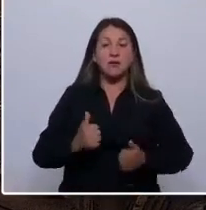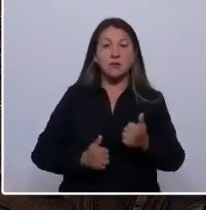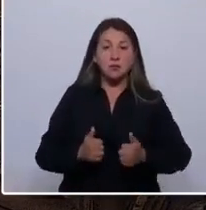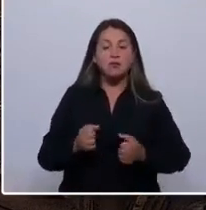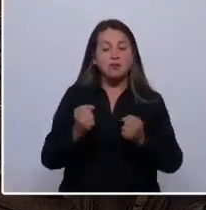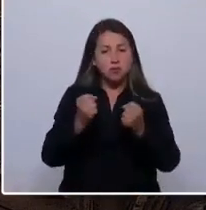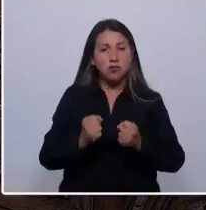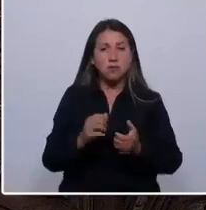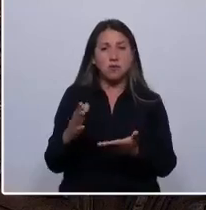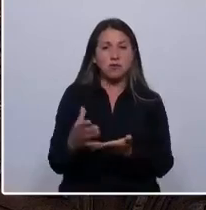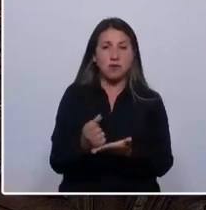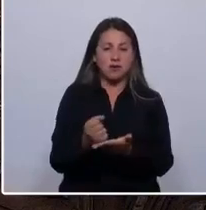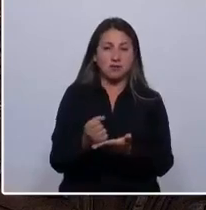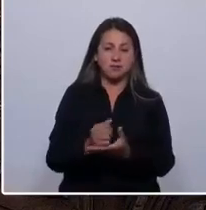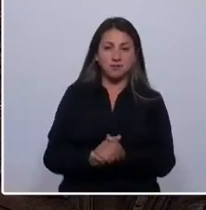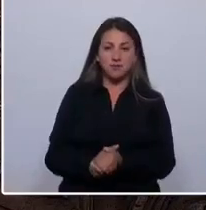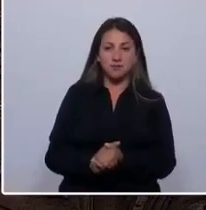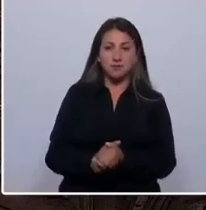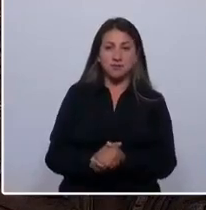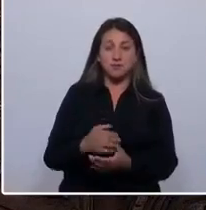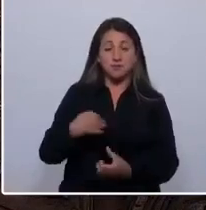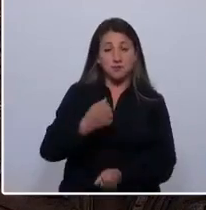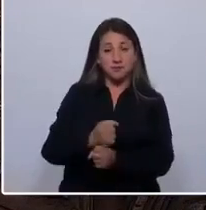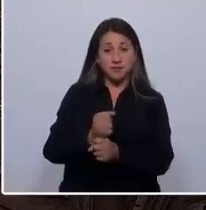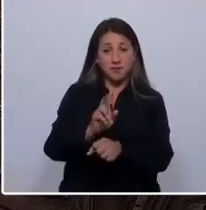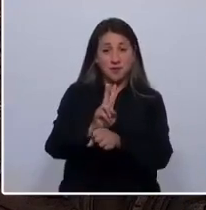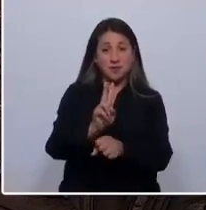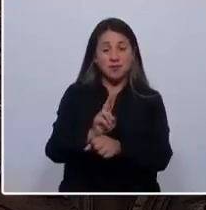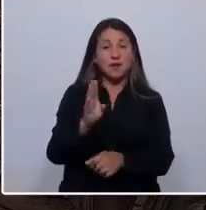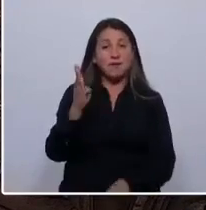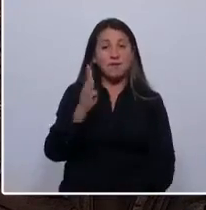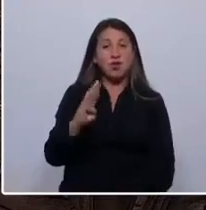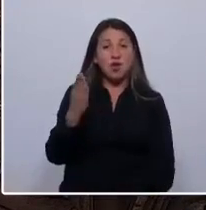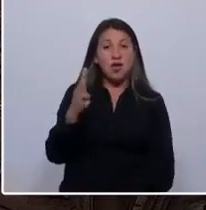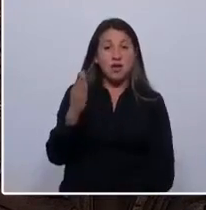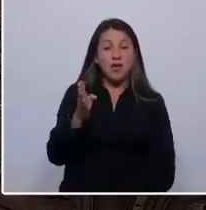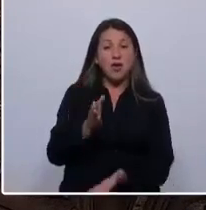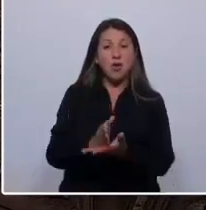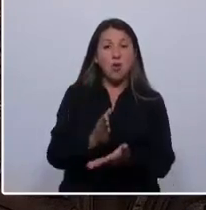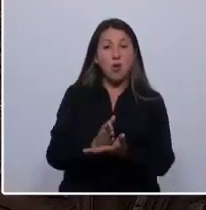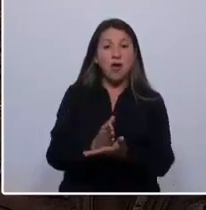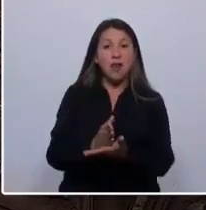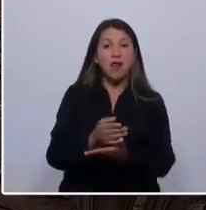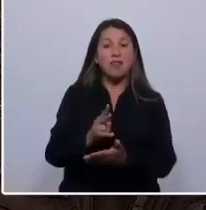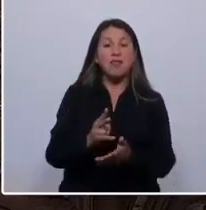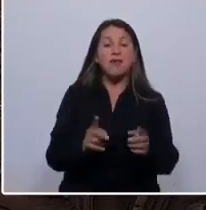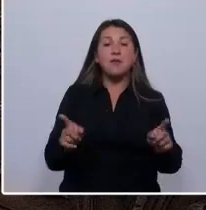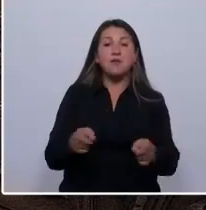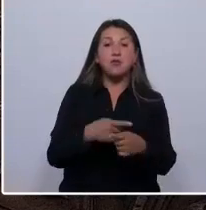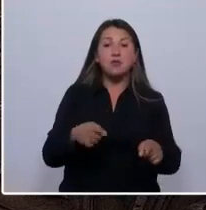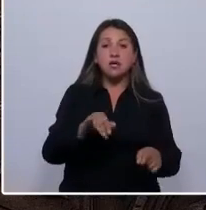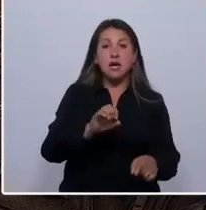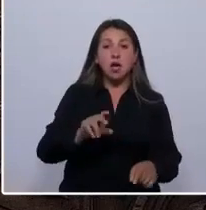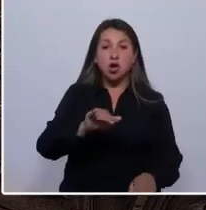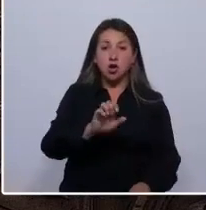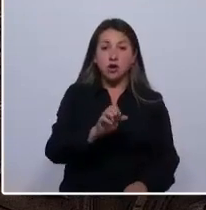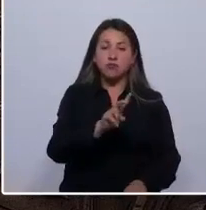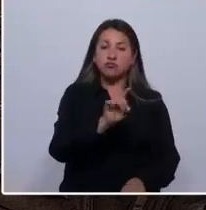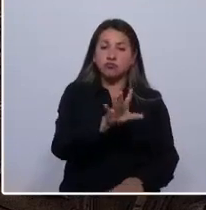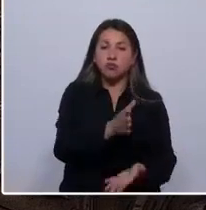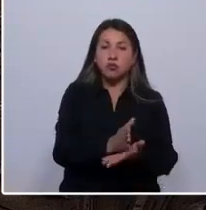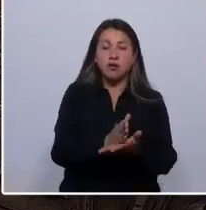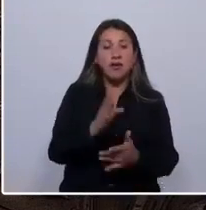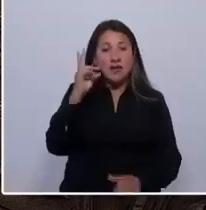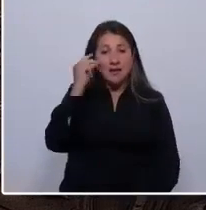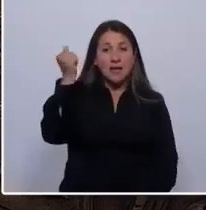posible. Trabajé como docente de biología en la Escuela Experimental de Música Jorge Peñagén, creador de